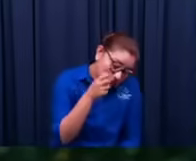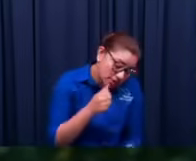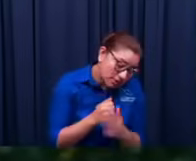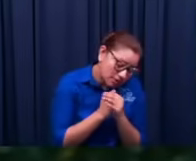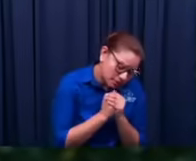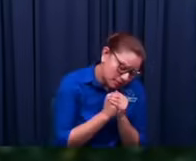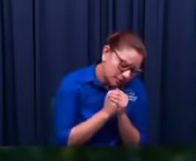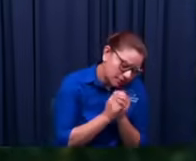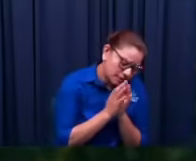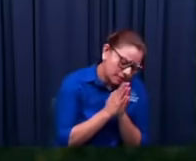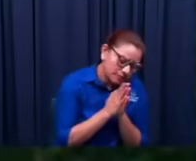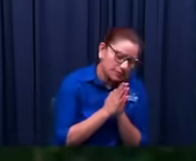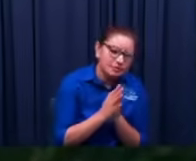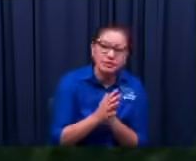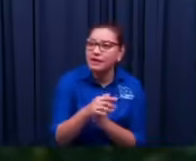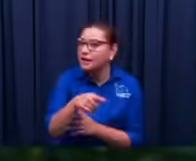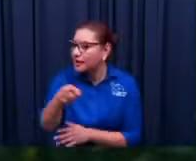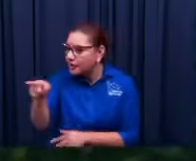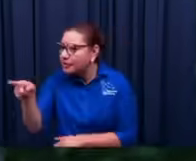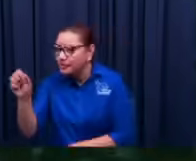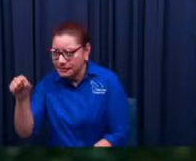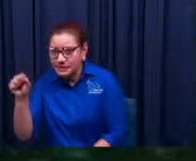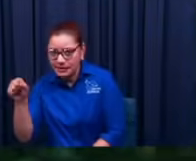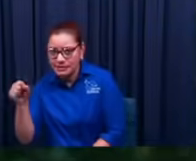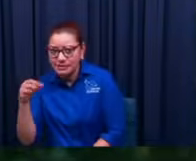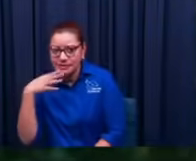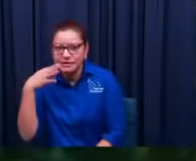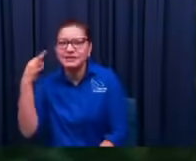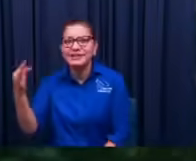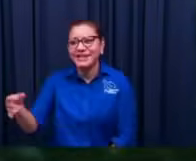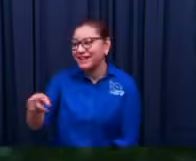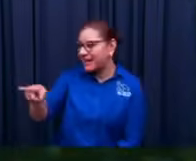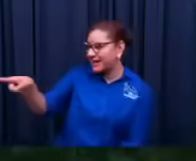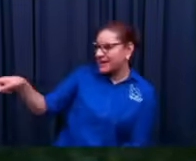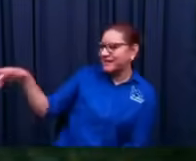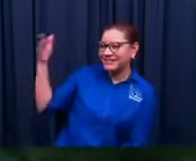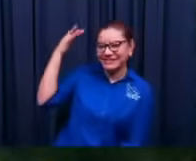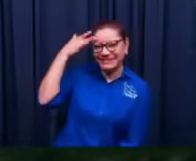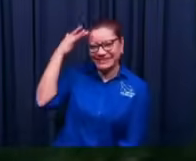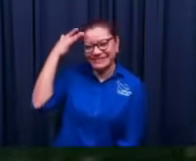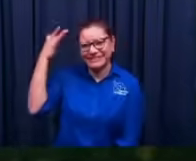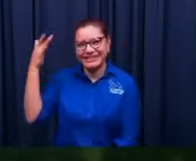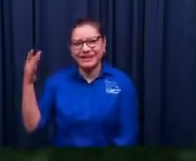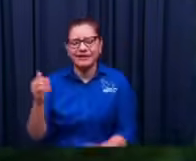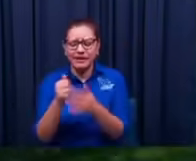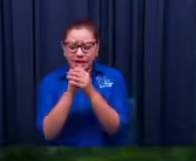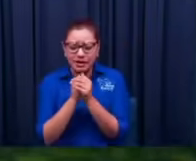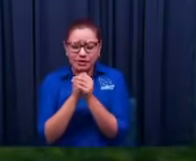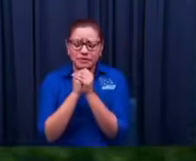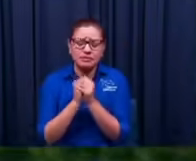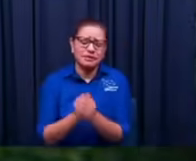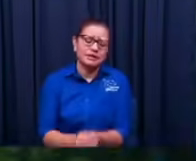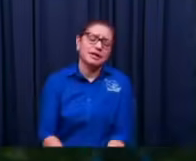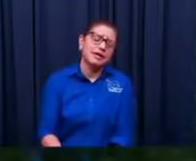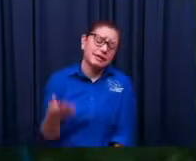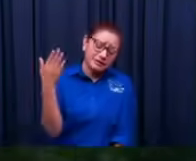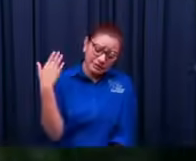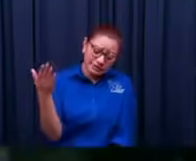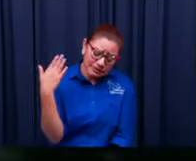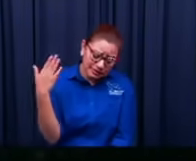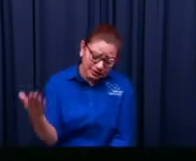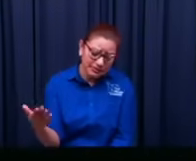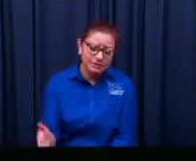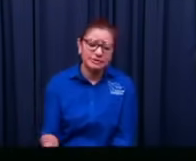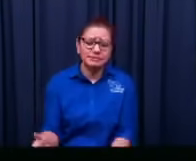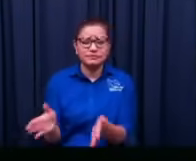¿O no? Sí. Ahí está. Ellos saben. Orá por mí, porque fíjate que se